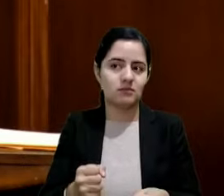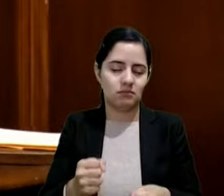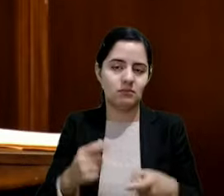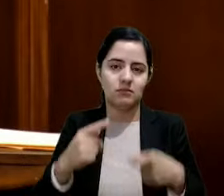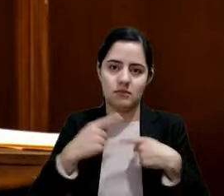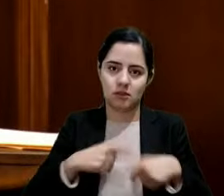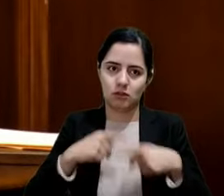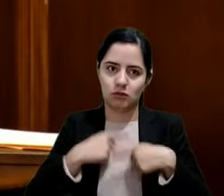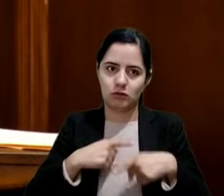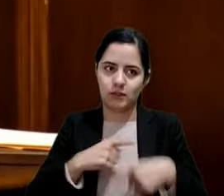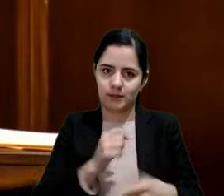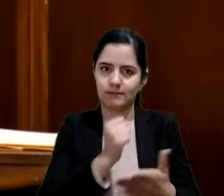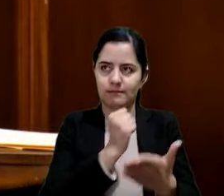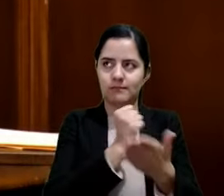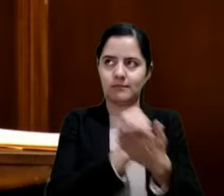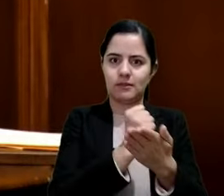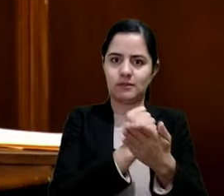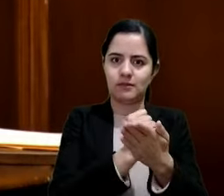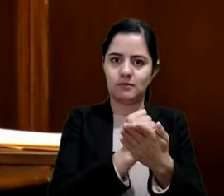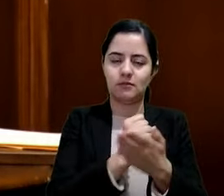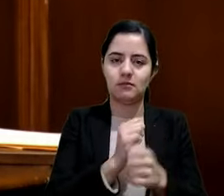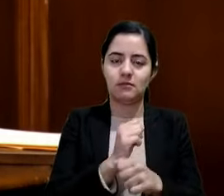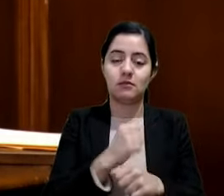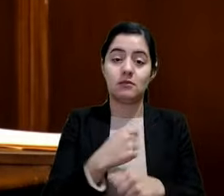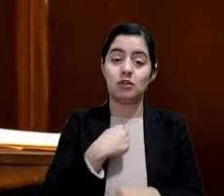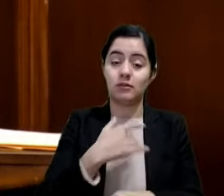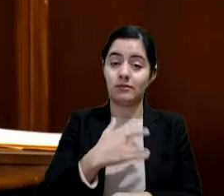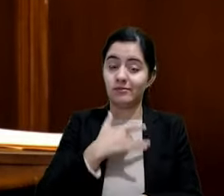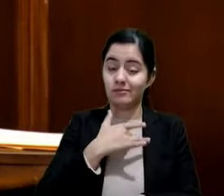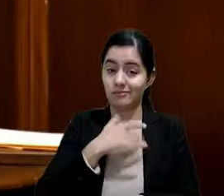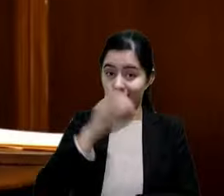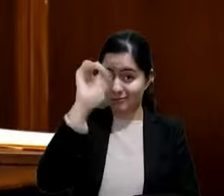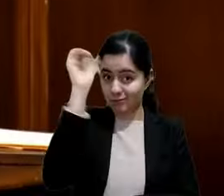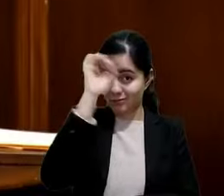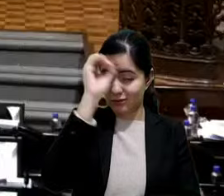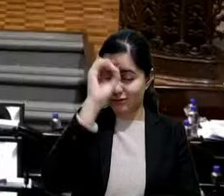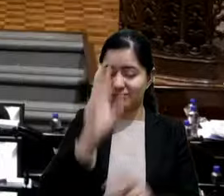los ciudadanos, en mi opinión, la más importante de ellas.